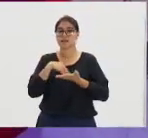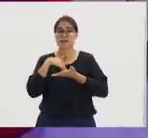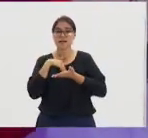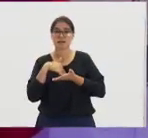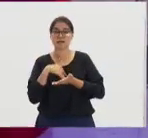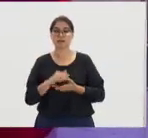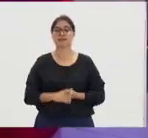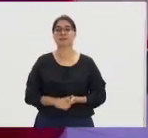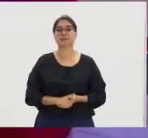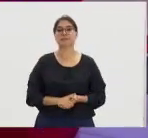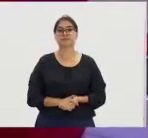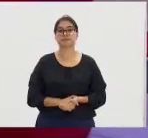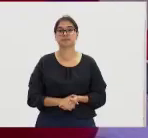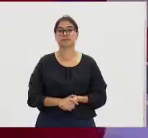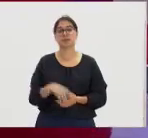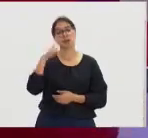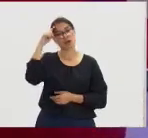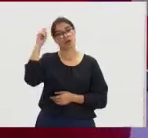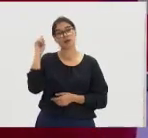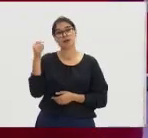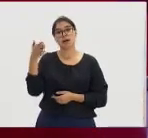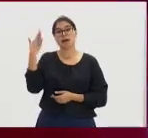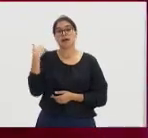ya lo leemos ahorita. Nos encontramos una hermana en el avión